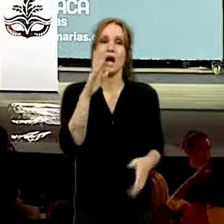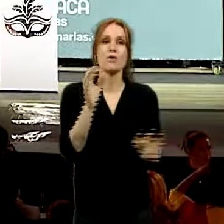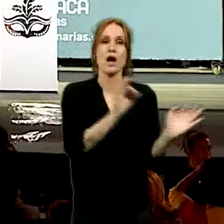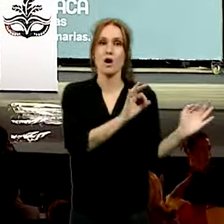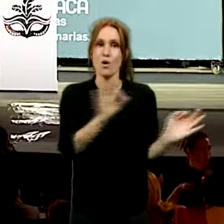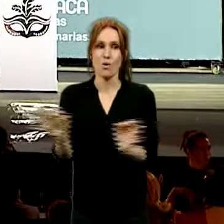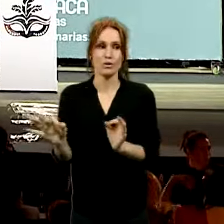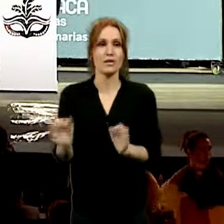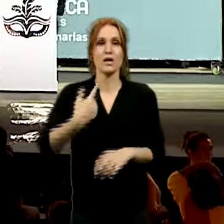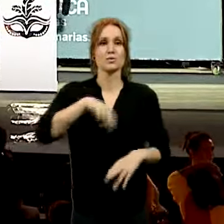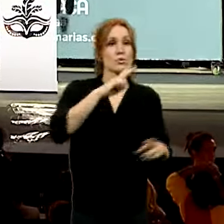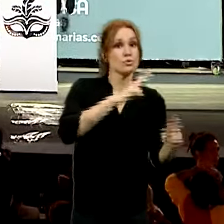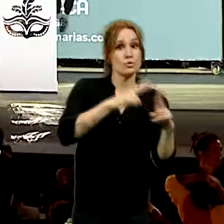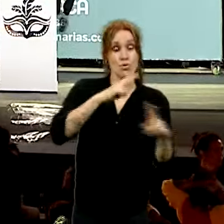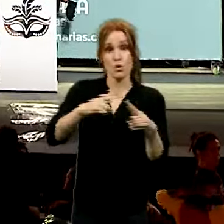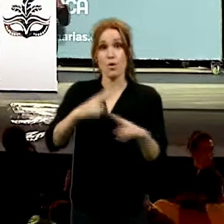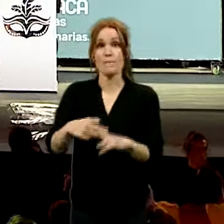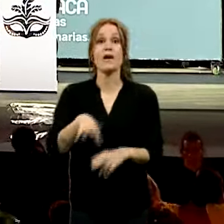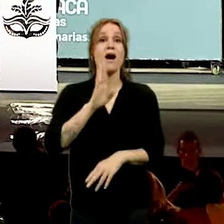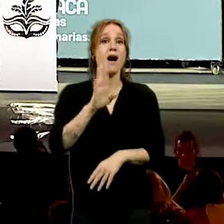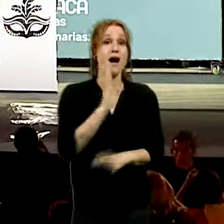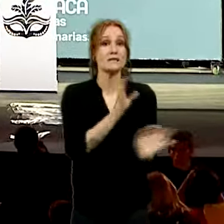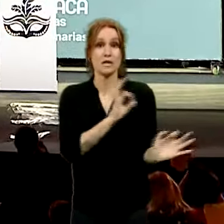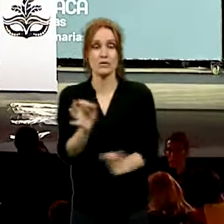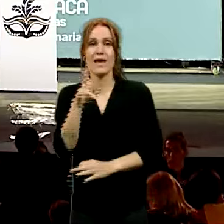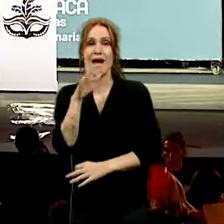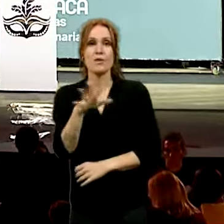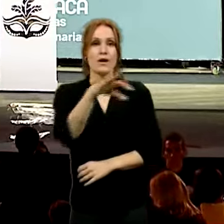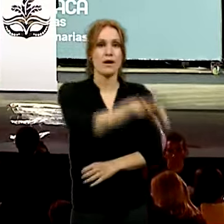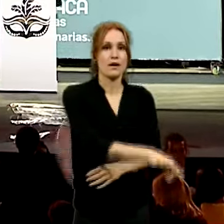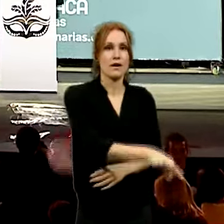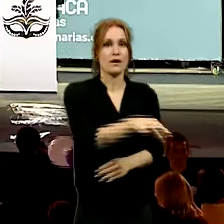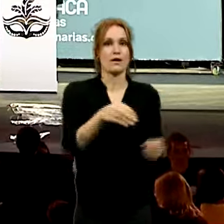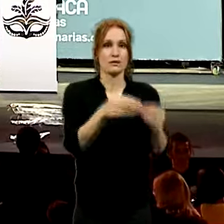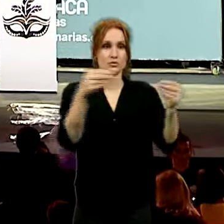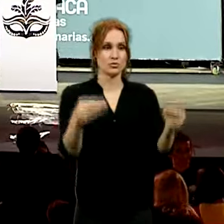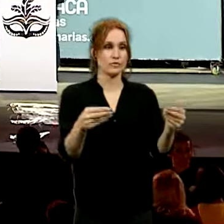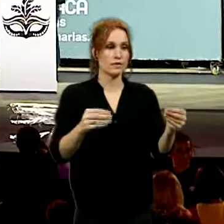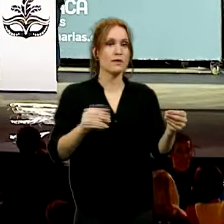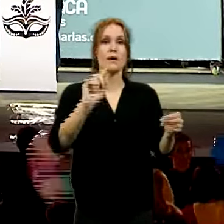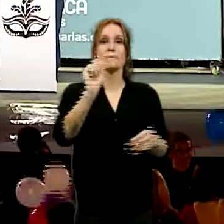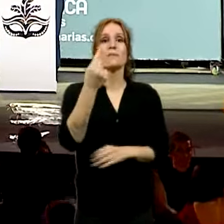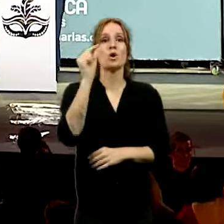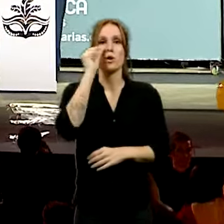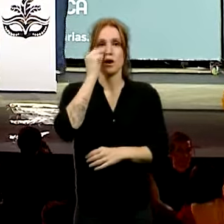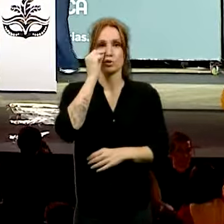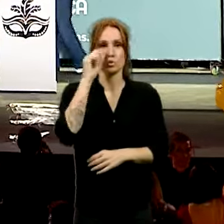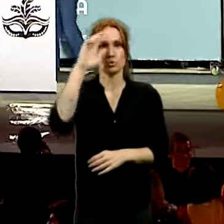de que ahora nos hemos nombrado... Exacto, por el orden que les hemos nombrado vamos a coger el sobre. En primer lugar, Legañosos.